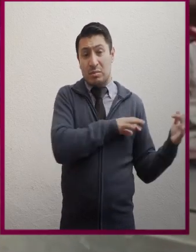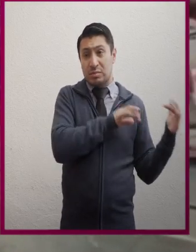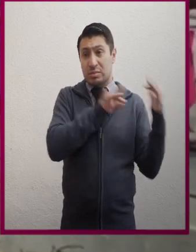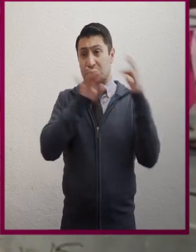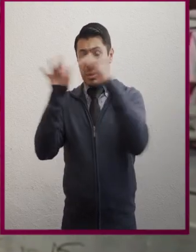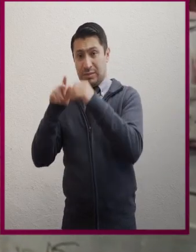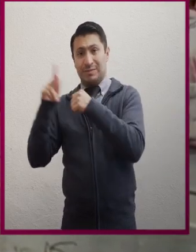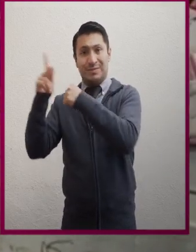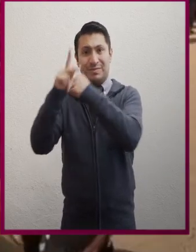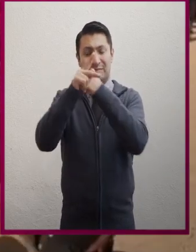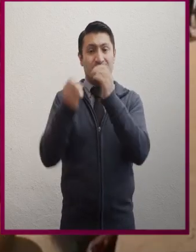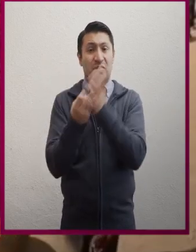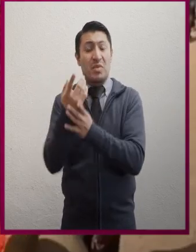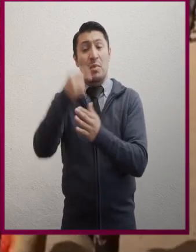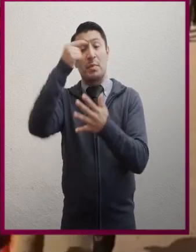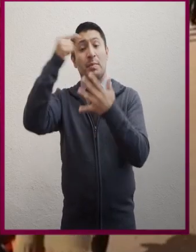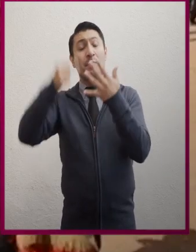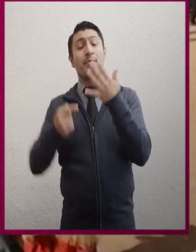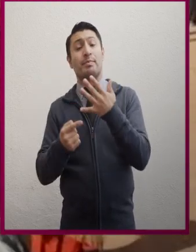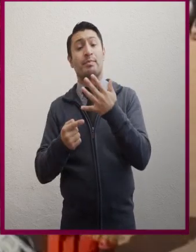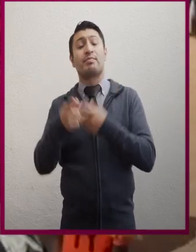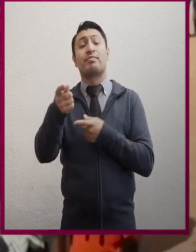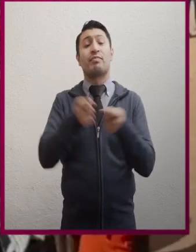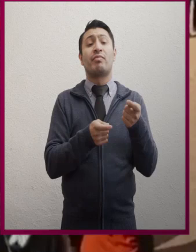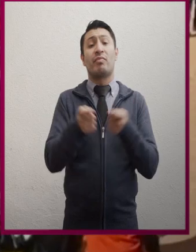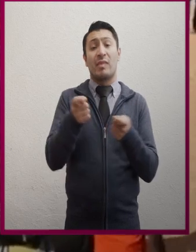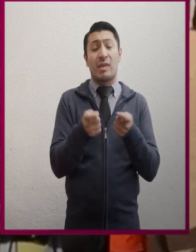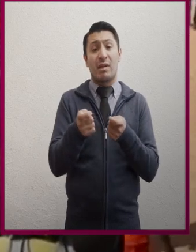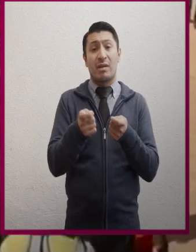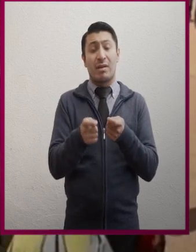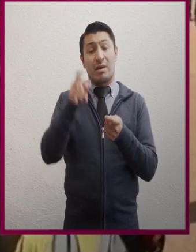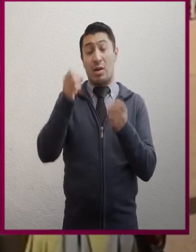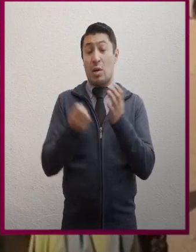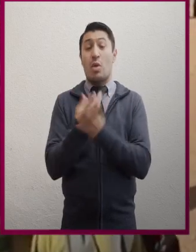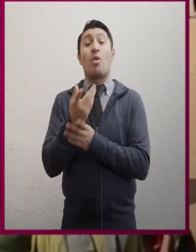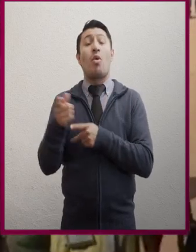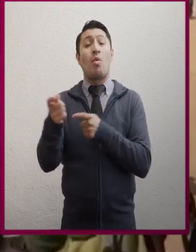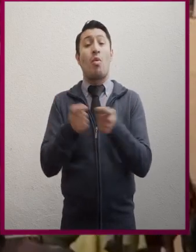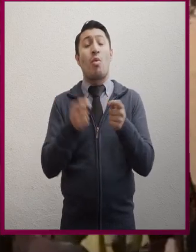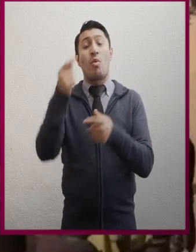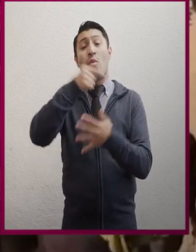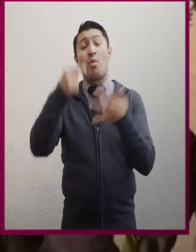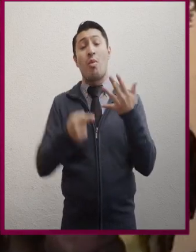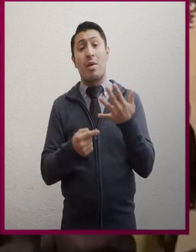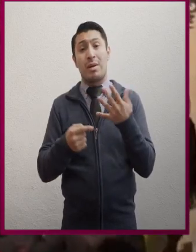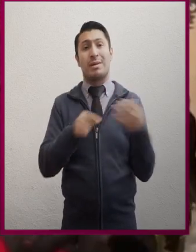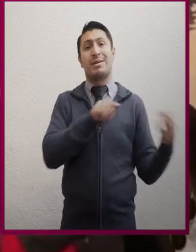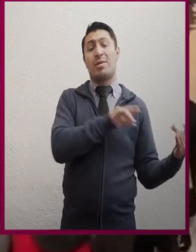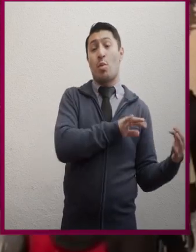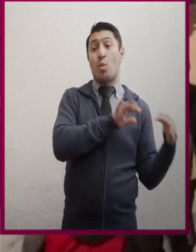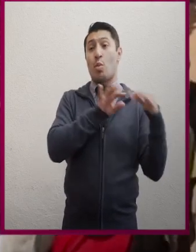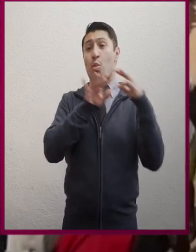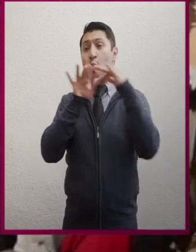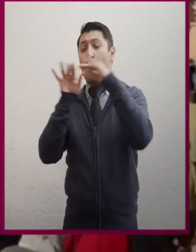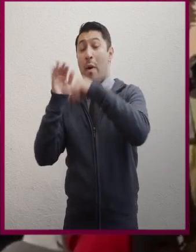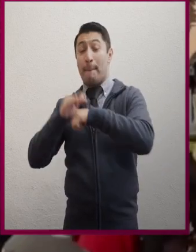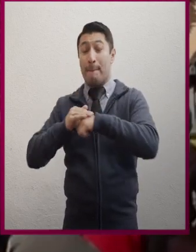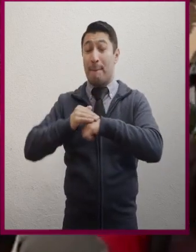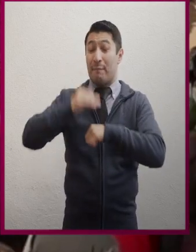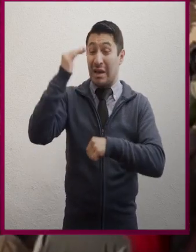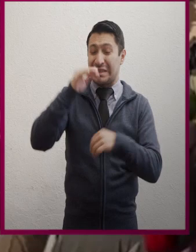migrantes, estos países impusieron nuevos requisitos. En lugar de regular los procesos, los nuevos requisitos provocaron que la